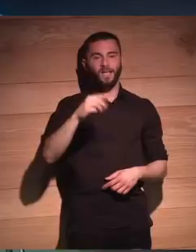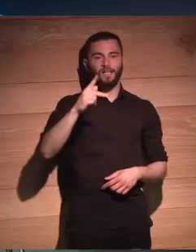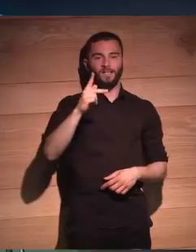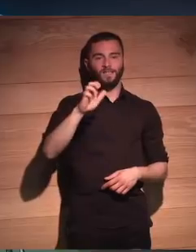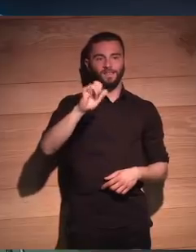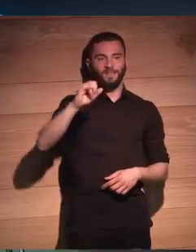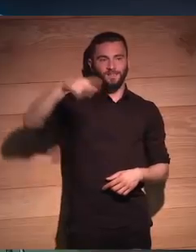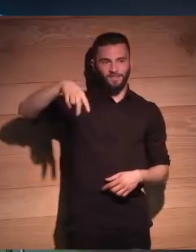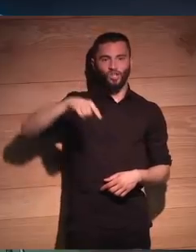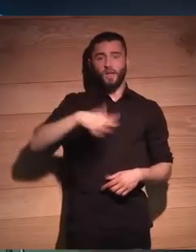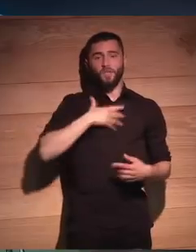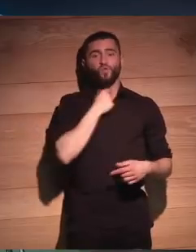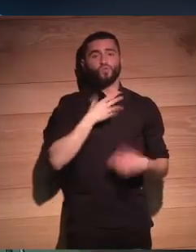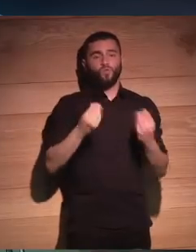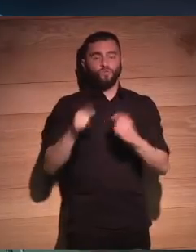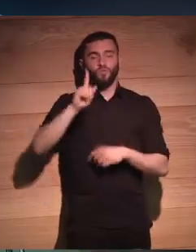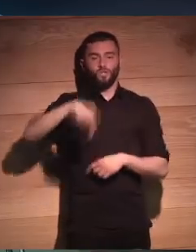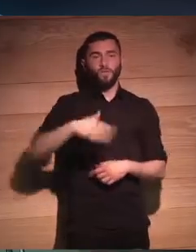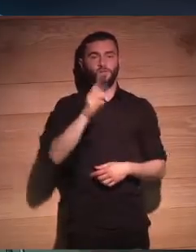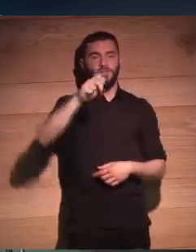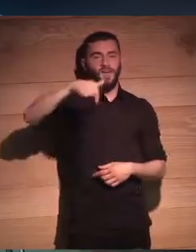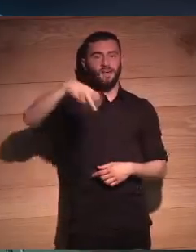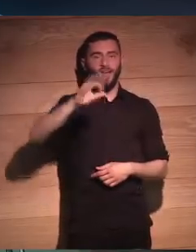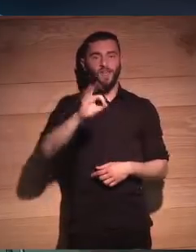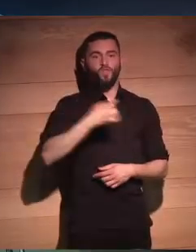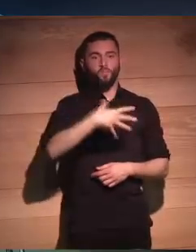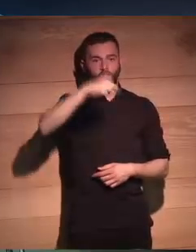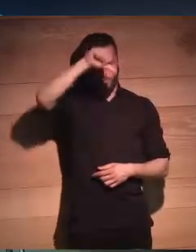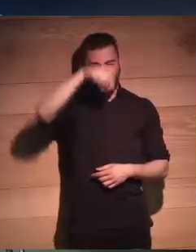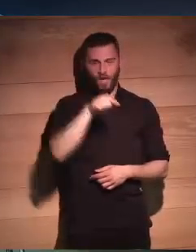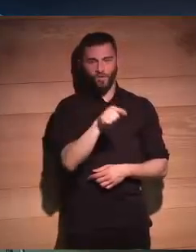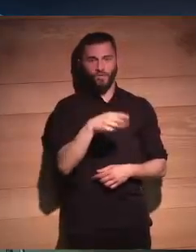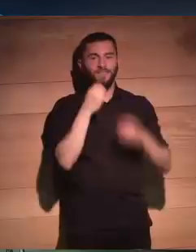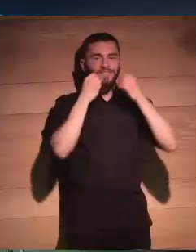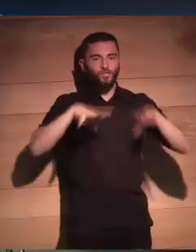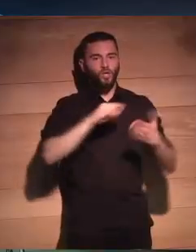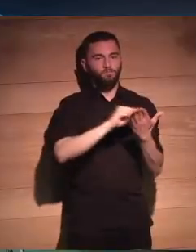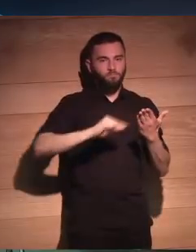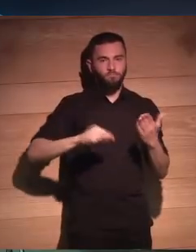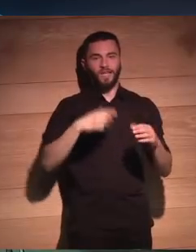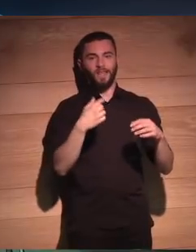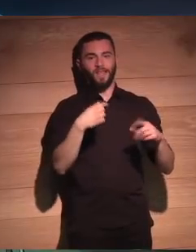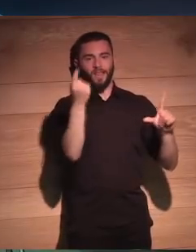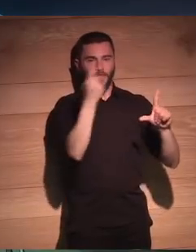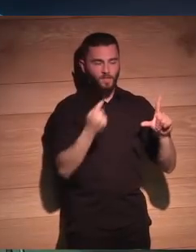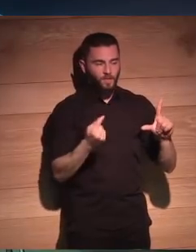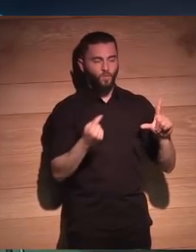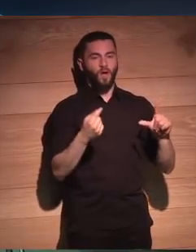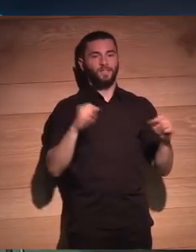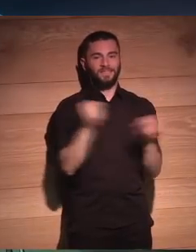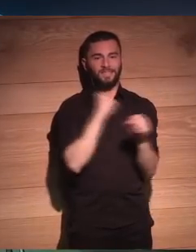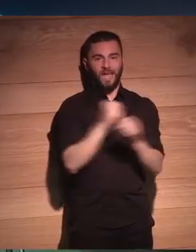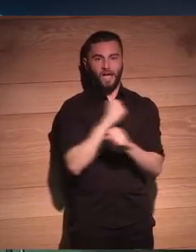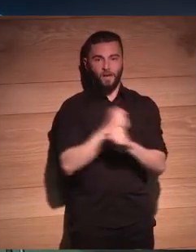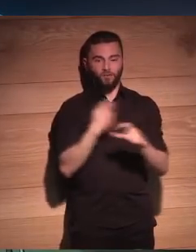defendemos. Fernando Blanco, muy buenas tardes. Hola, gracias también por venir. Historietista, dibujante. Publicó sus primeros trabajos en